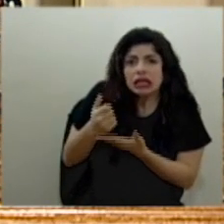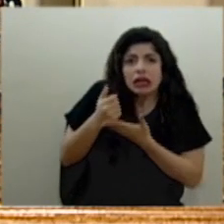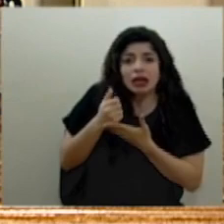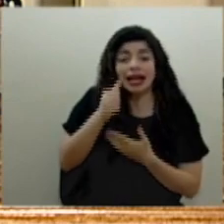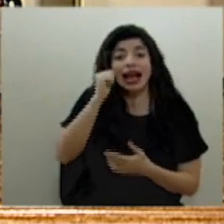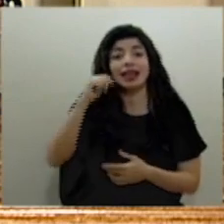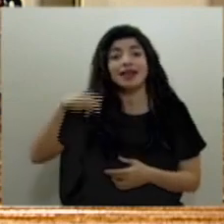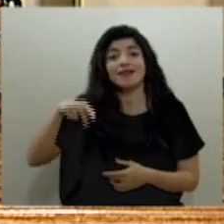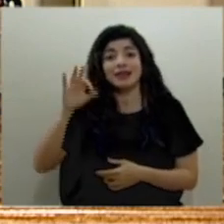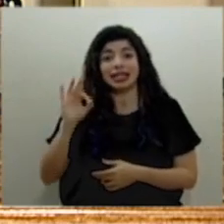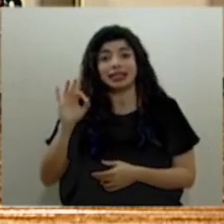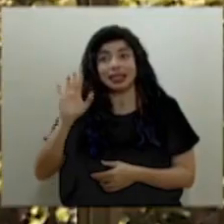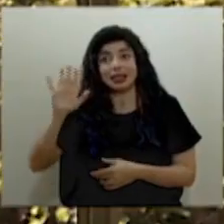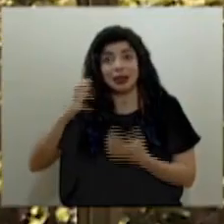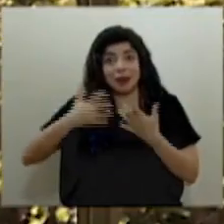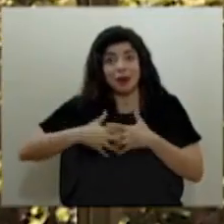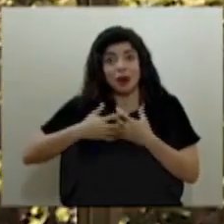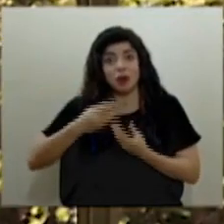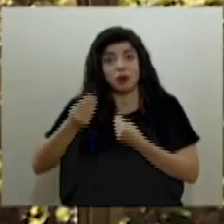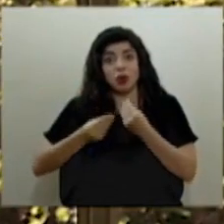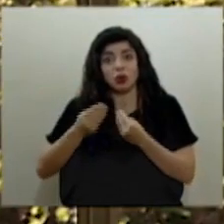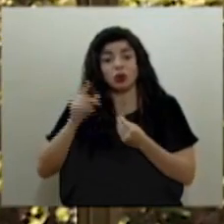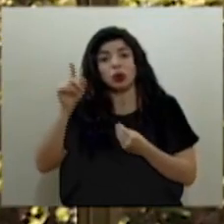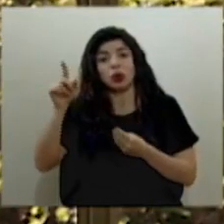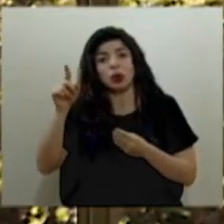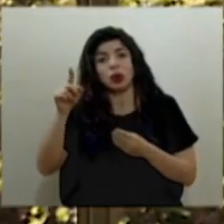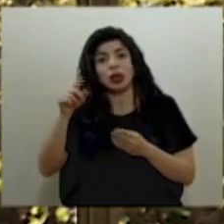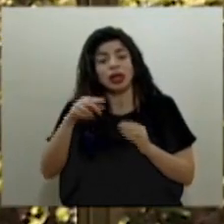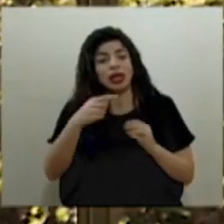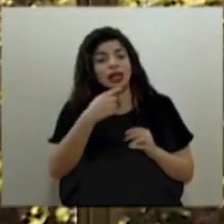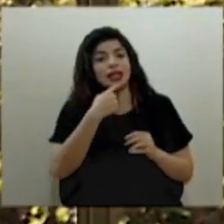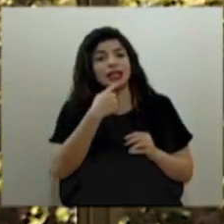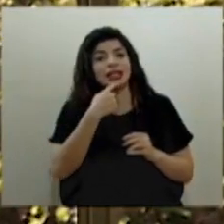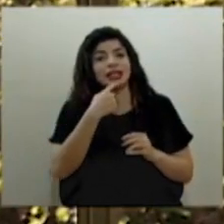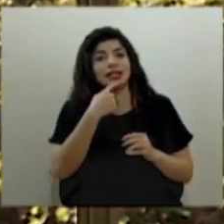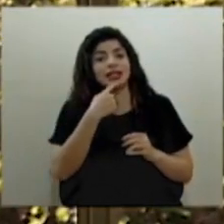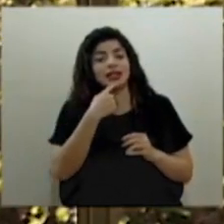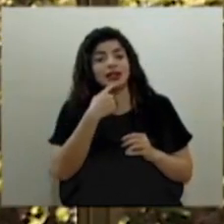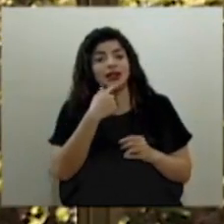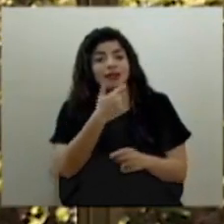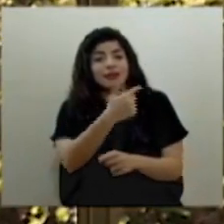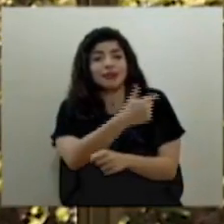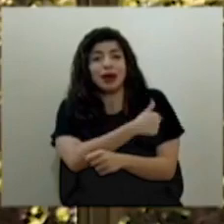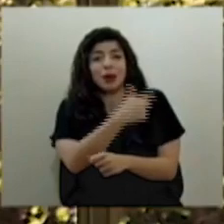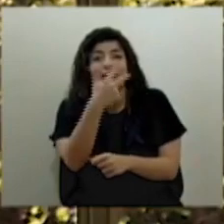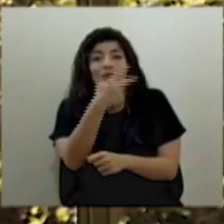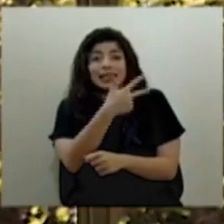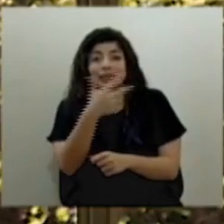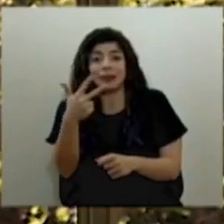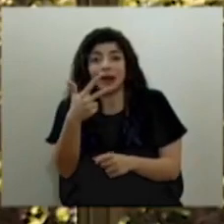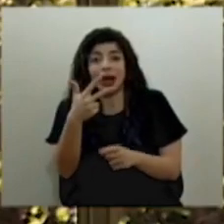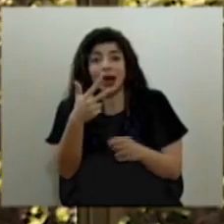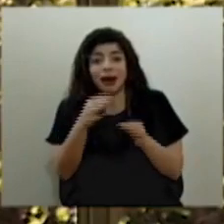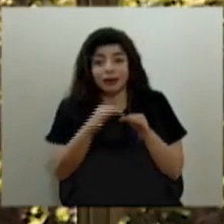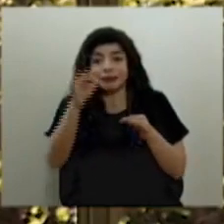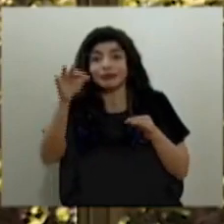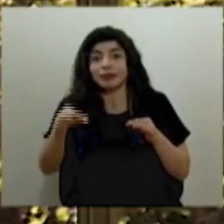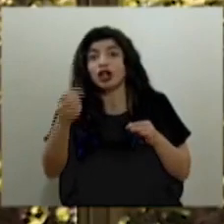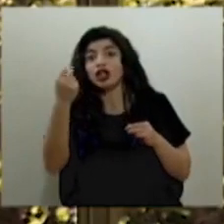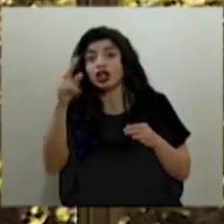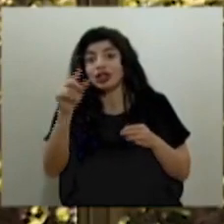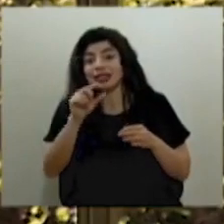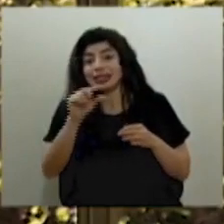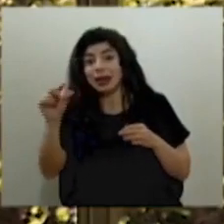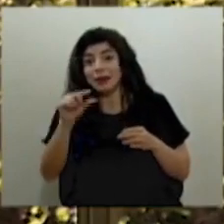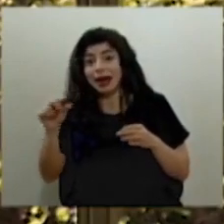Ayer Pfizer, como fabricante, toma distancia a la medida de separar las dosis de 3 semanas a 12 semanas, como decidió hacerlo Costa Rica y otros